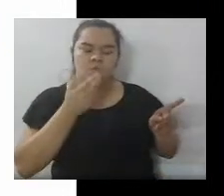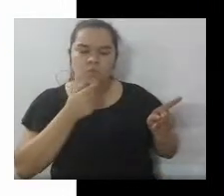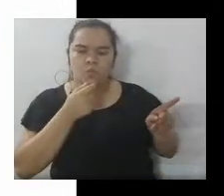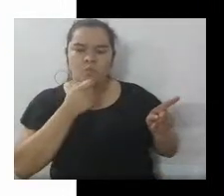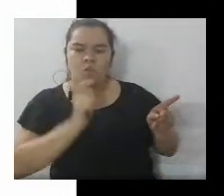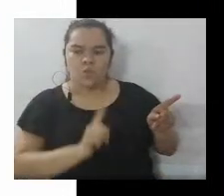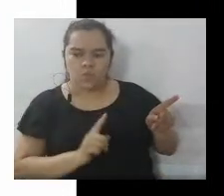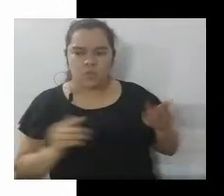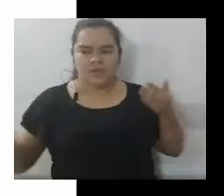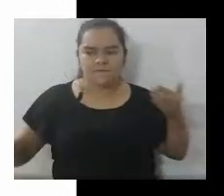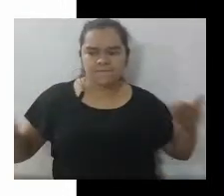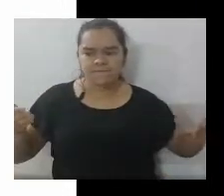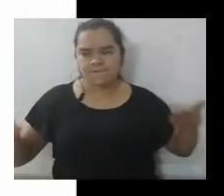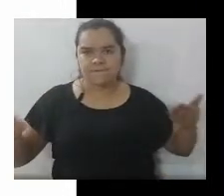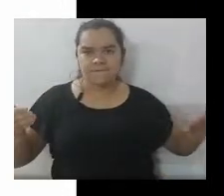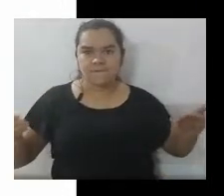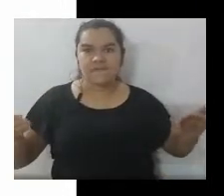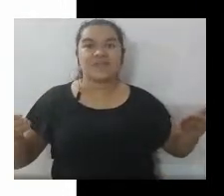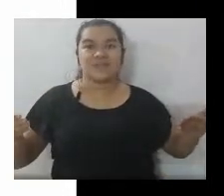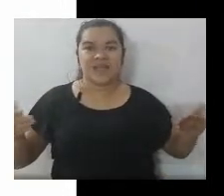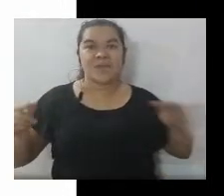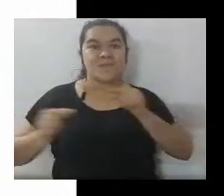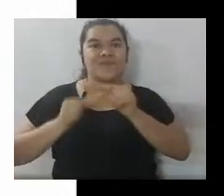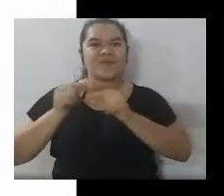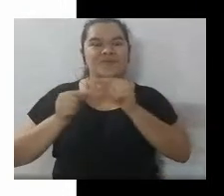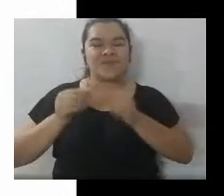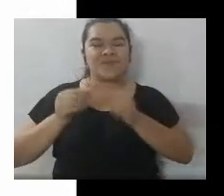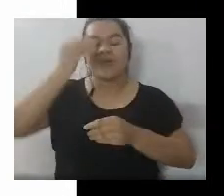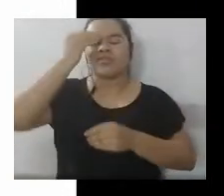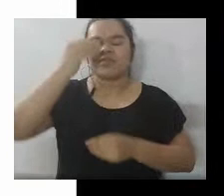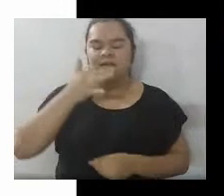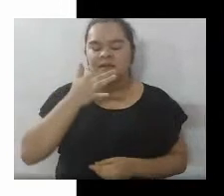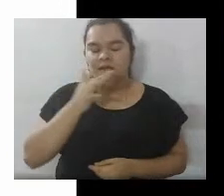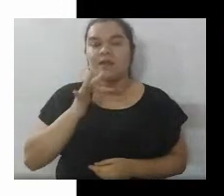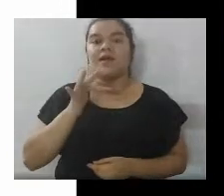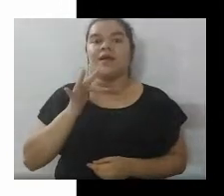pasar a una mejor etapa, ¿no?